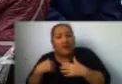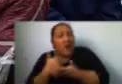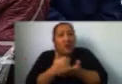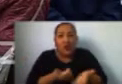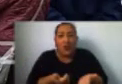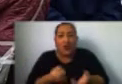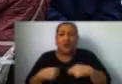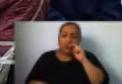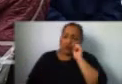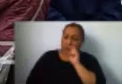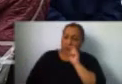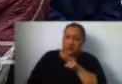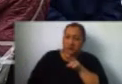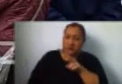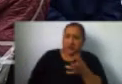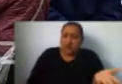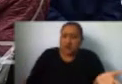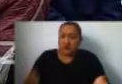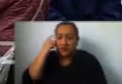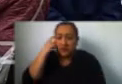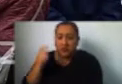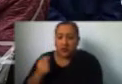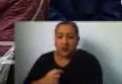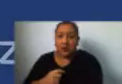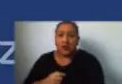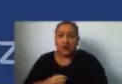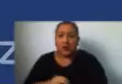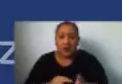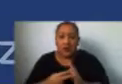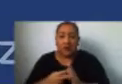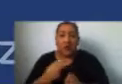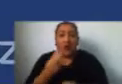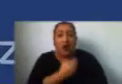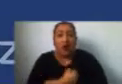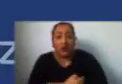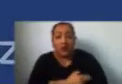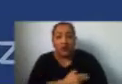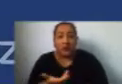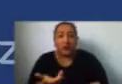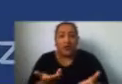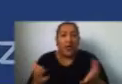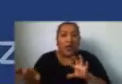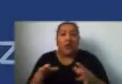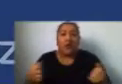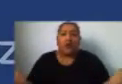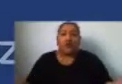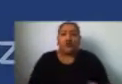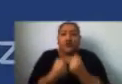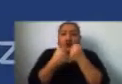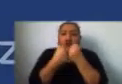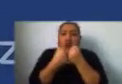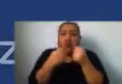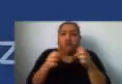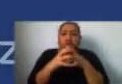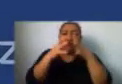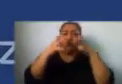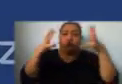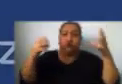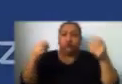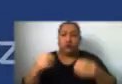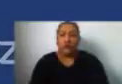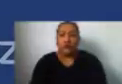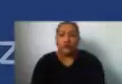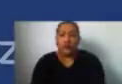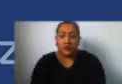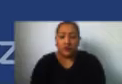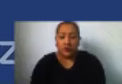quedábamos solamente en esta imagen, podíamos entender que los hospitales habían colapsado. Sin embargo, en el caso de